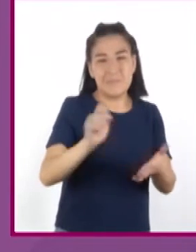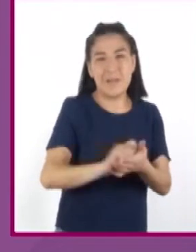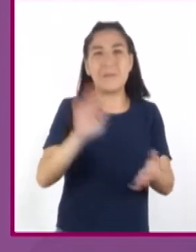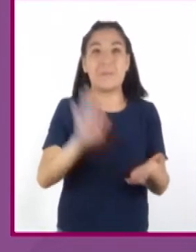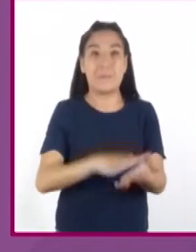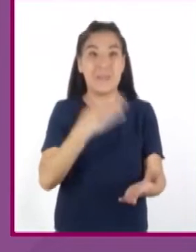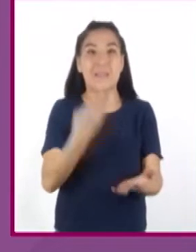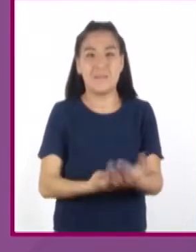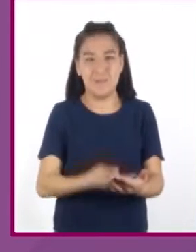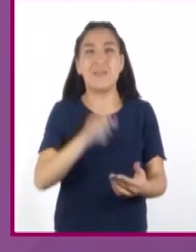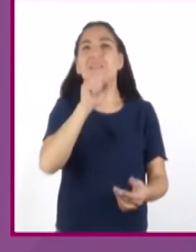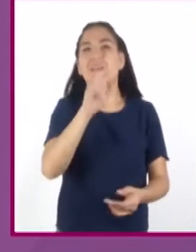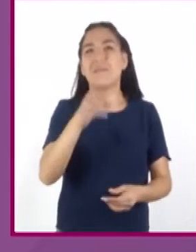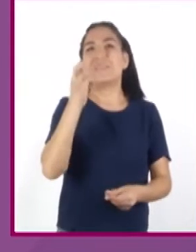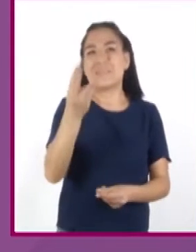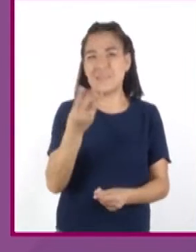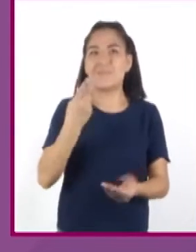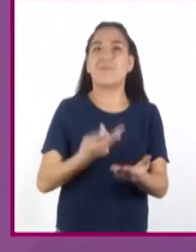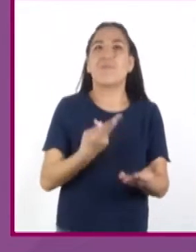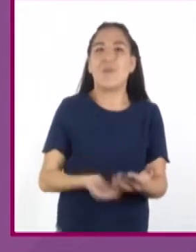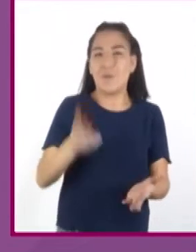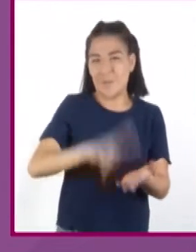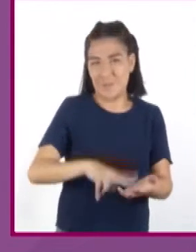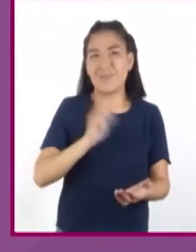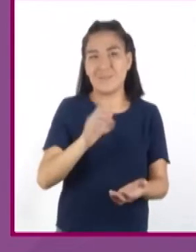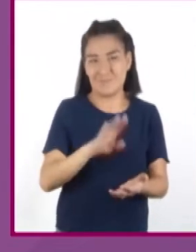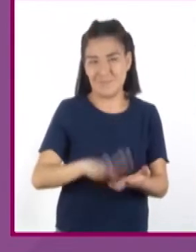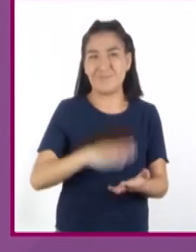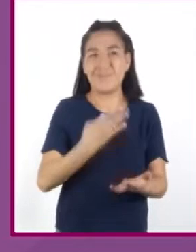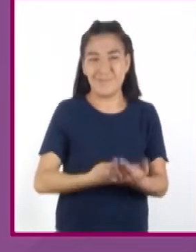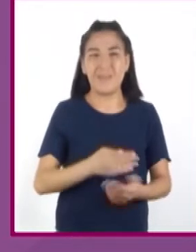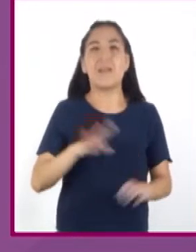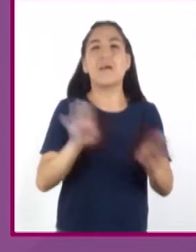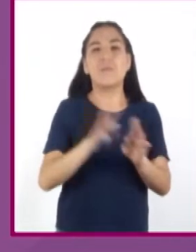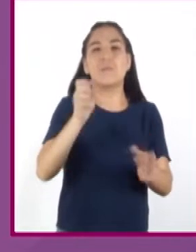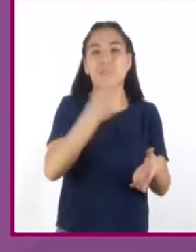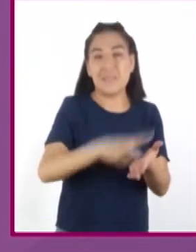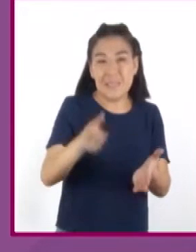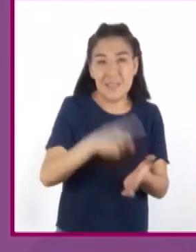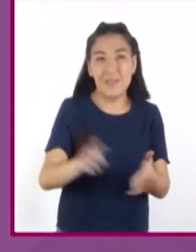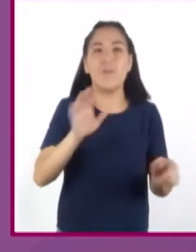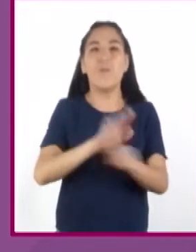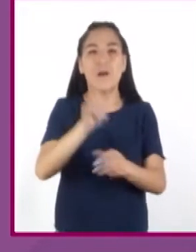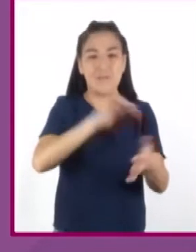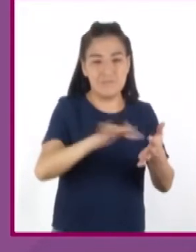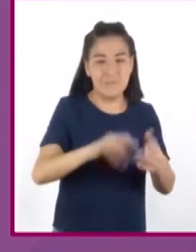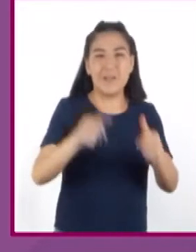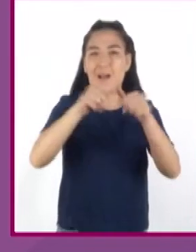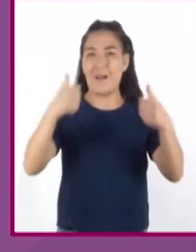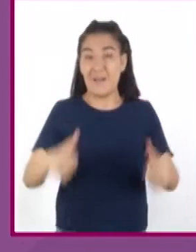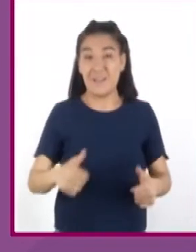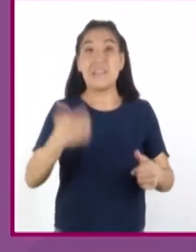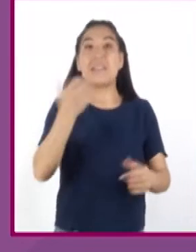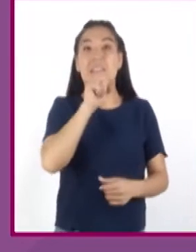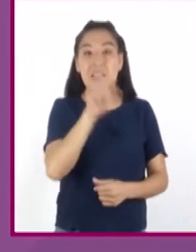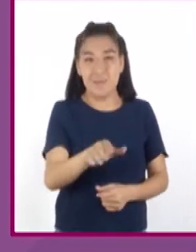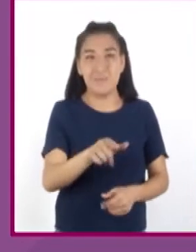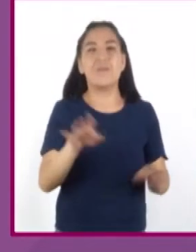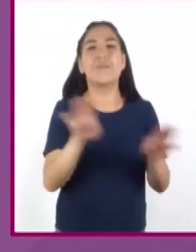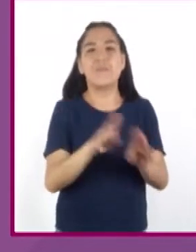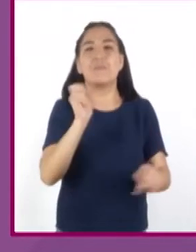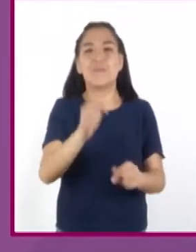y hasta trilingües, además de vocabularios, diccionarios, redacción de textos sobre artes y, por si fuera poco,